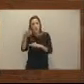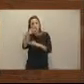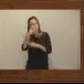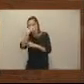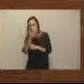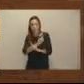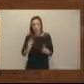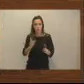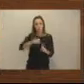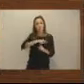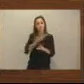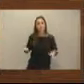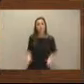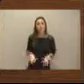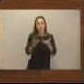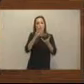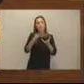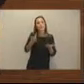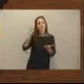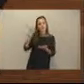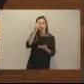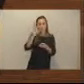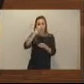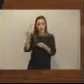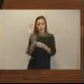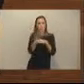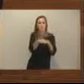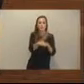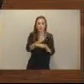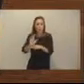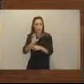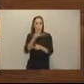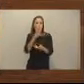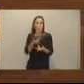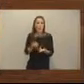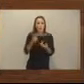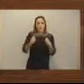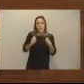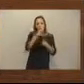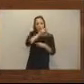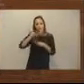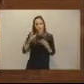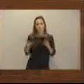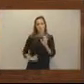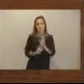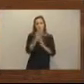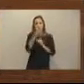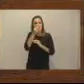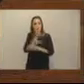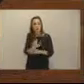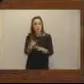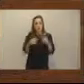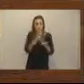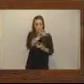a que la próxima iniciativa que presenten esté encaminada a mejorar la vida de la gente y así demostraremos que, sin necesidad de hacerlo por decreto, la gente valore estas